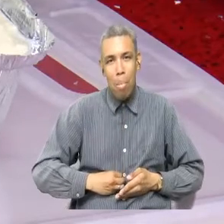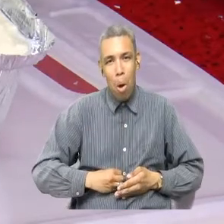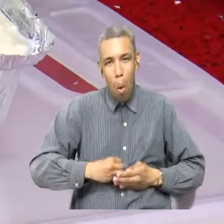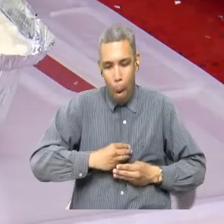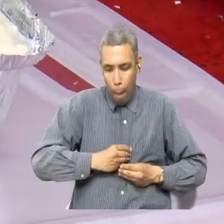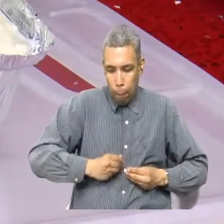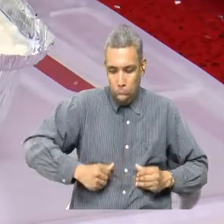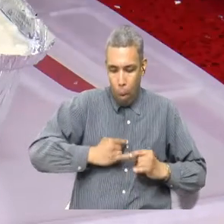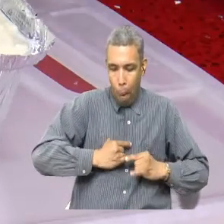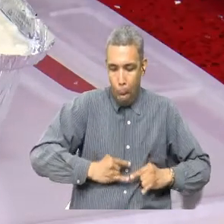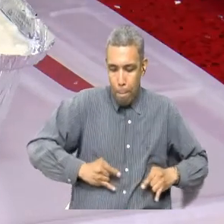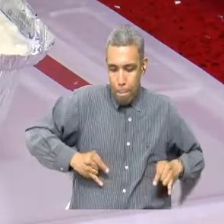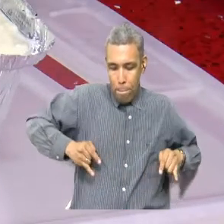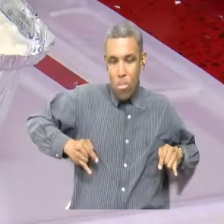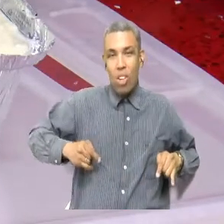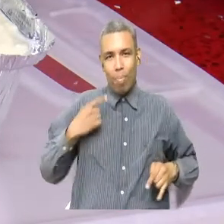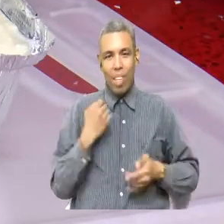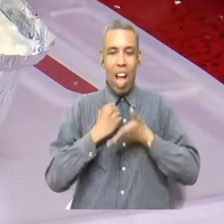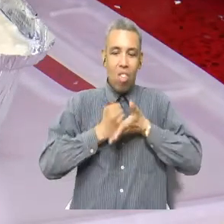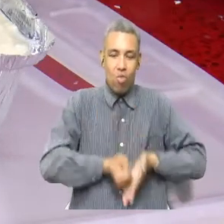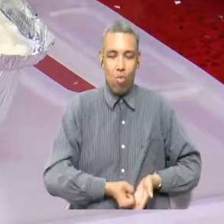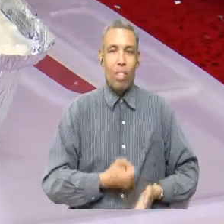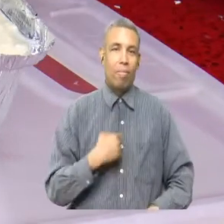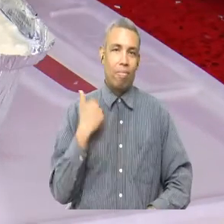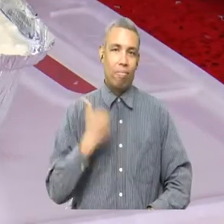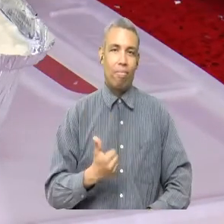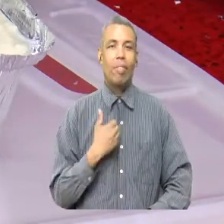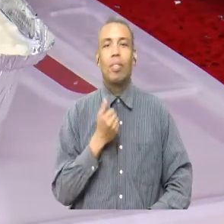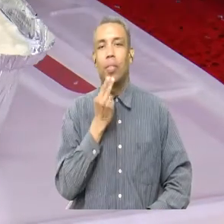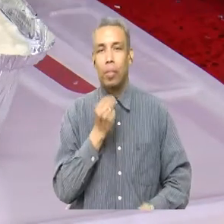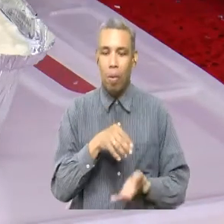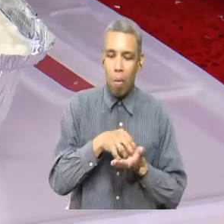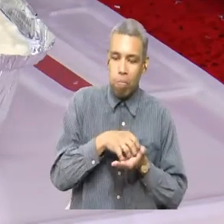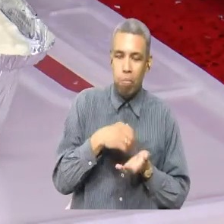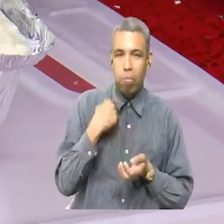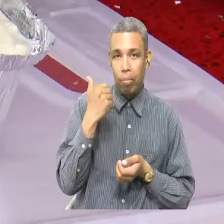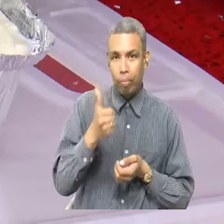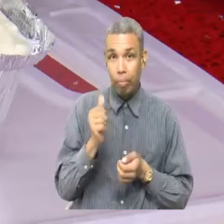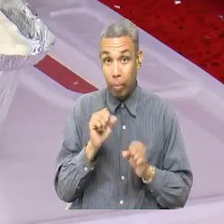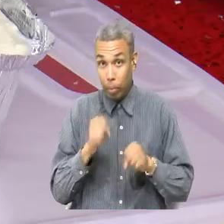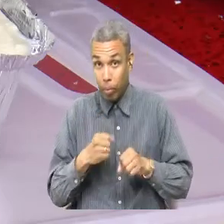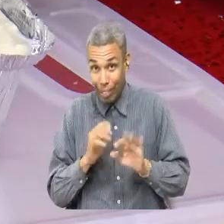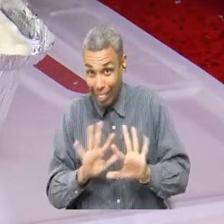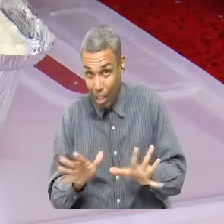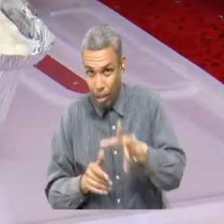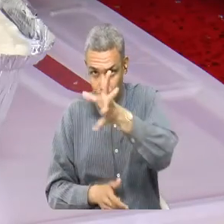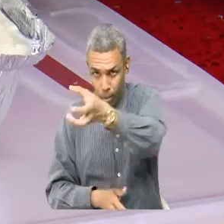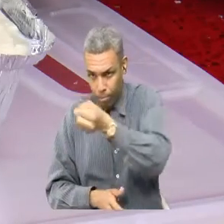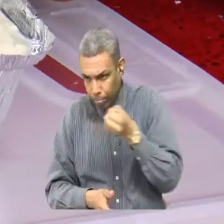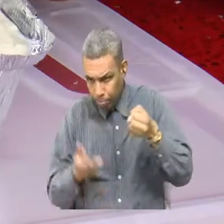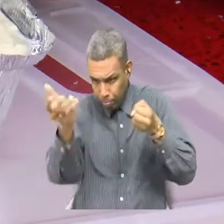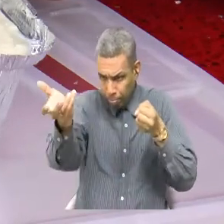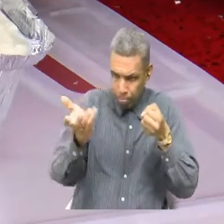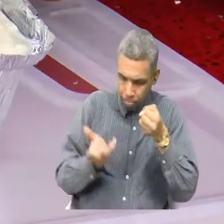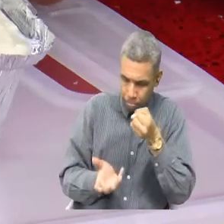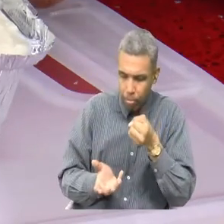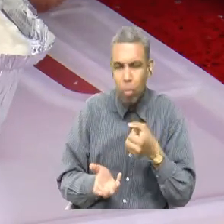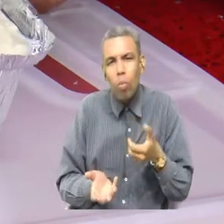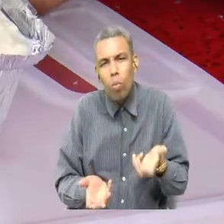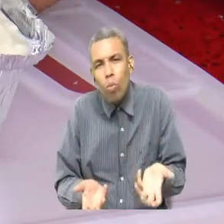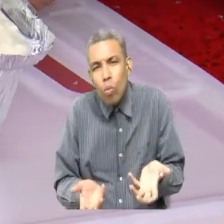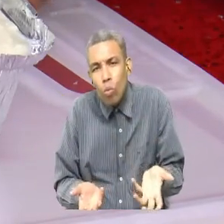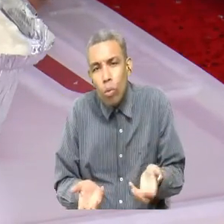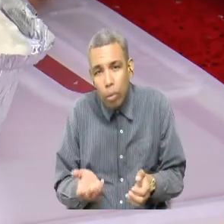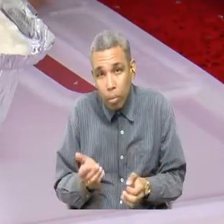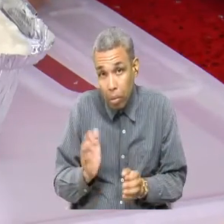unos 40 minutos ya está para cortar. Okay, la idea es que se puede cortar con moldes. En estos momentos pues no tengo molde acá, pero vamos a hacerlo con la